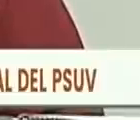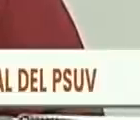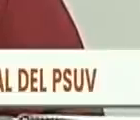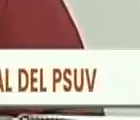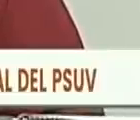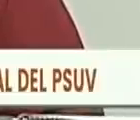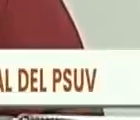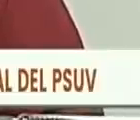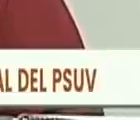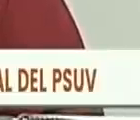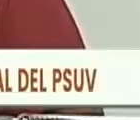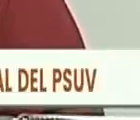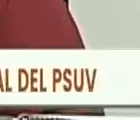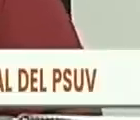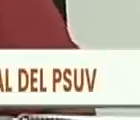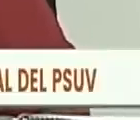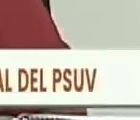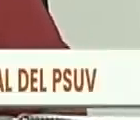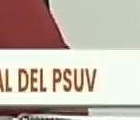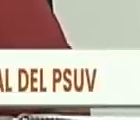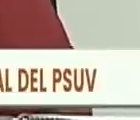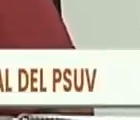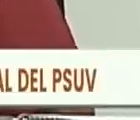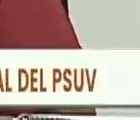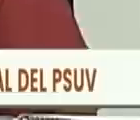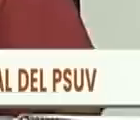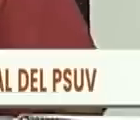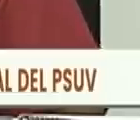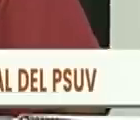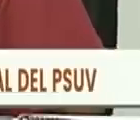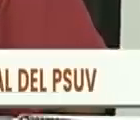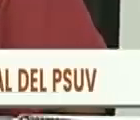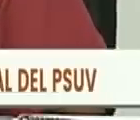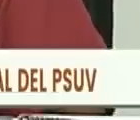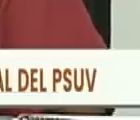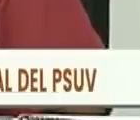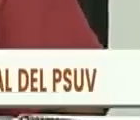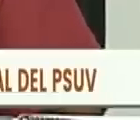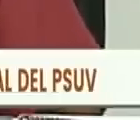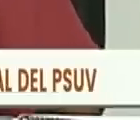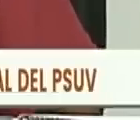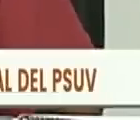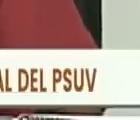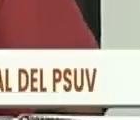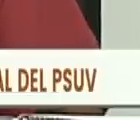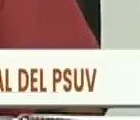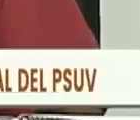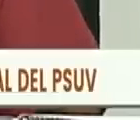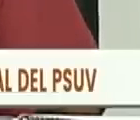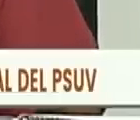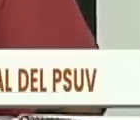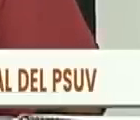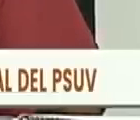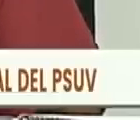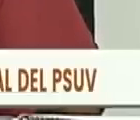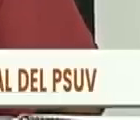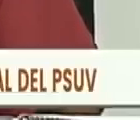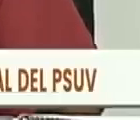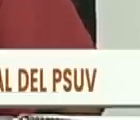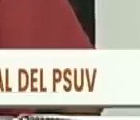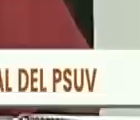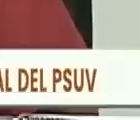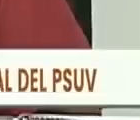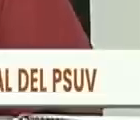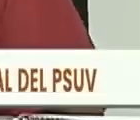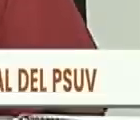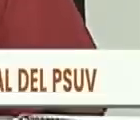utilizados para salud, que es la otra, ¿verdad? Salud. Proyectos bien definidos, con acuerdos que